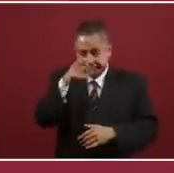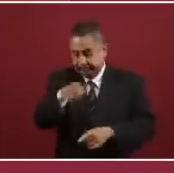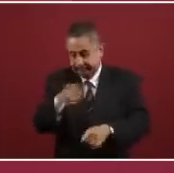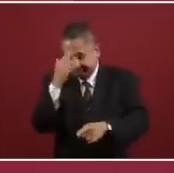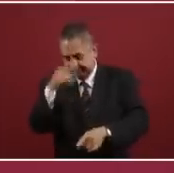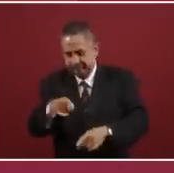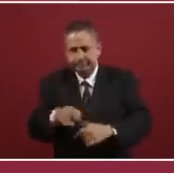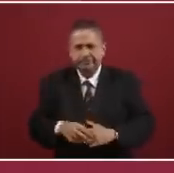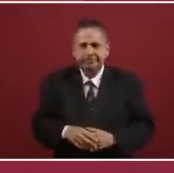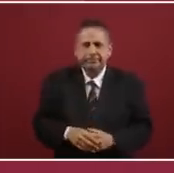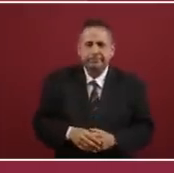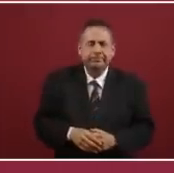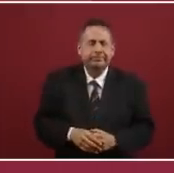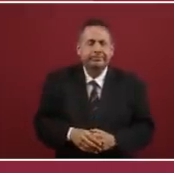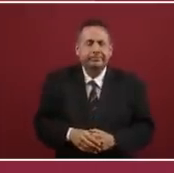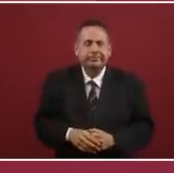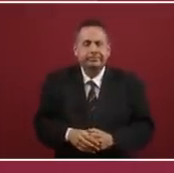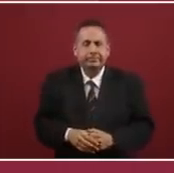de